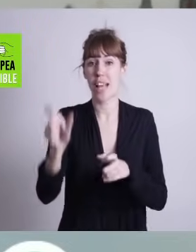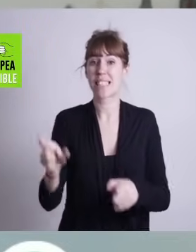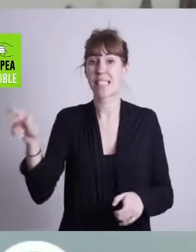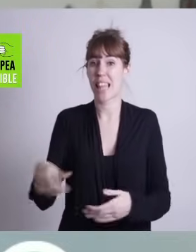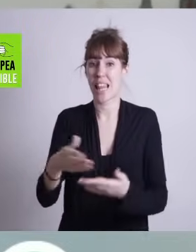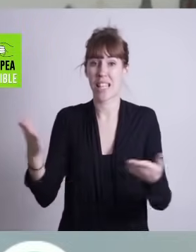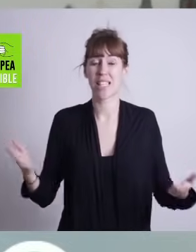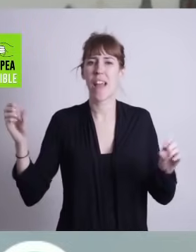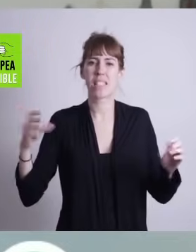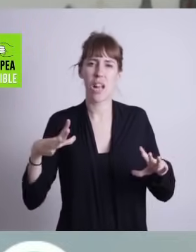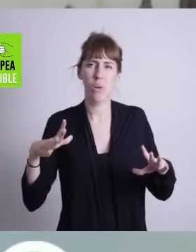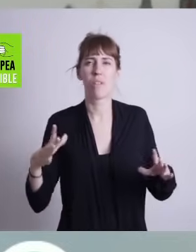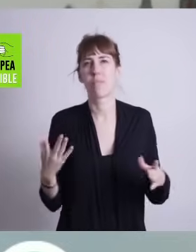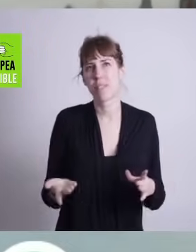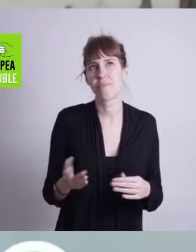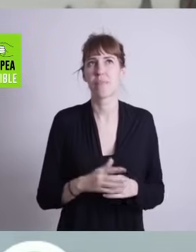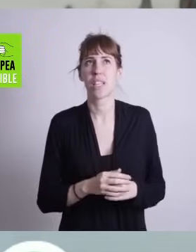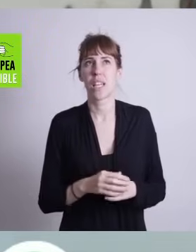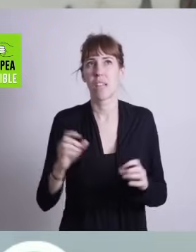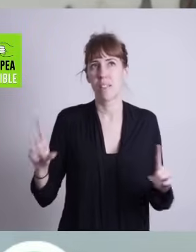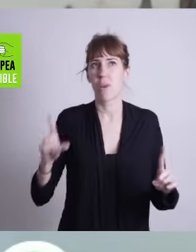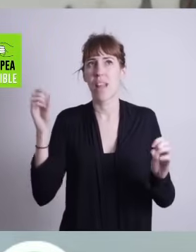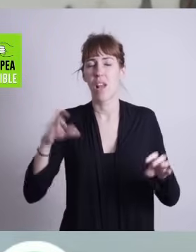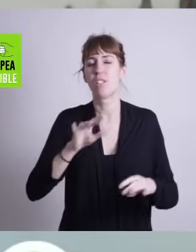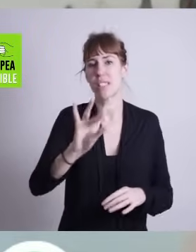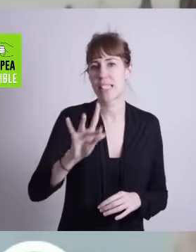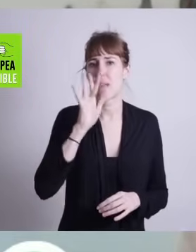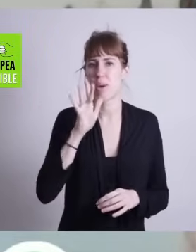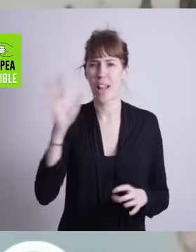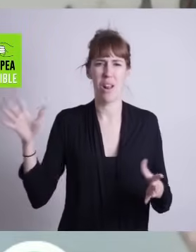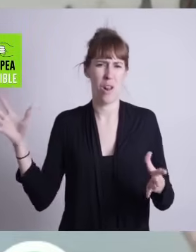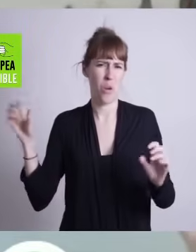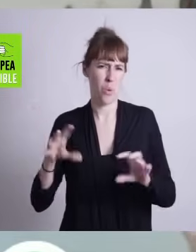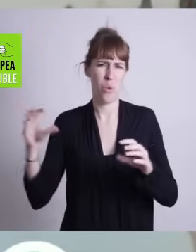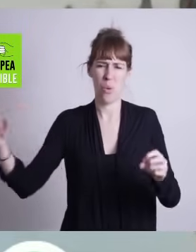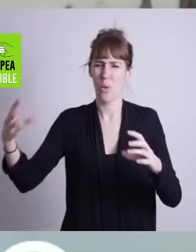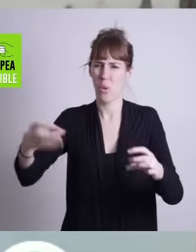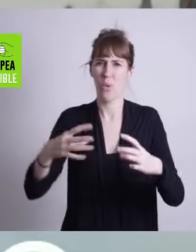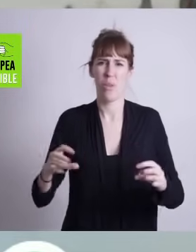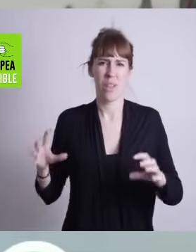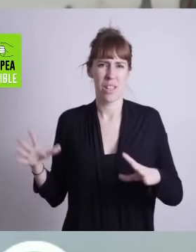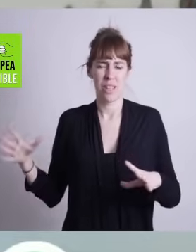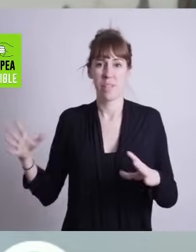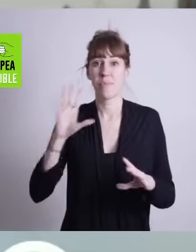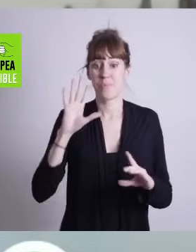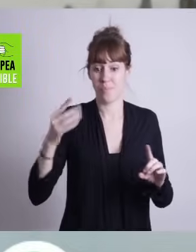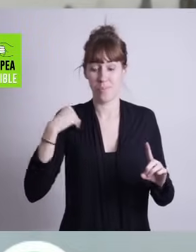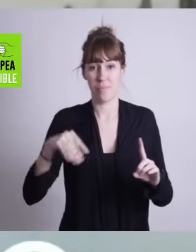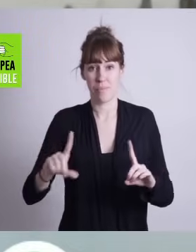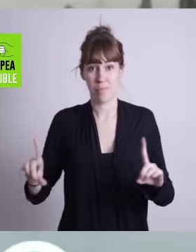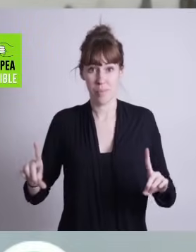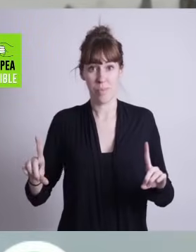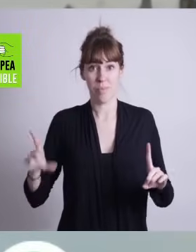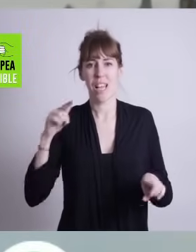precisamente en frecuencias de luz. Bueno, de luz sí porque la luz está en todos los lados. Estaríamos hablando de frecuencias densas de luz que es